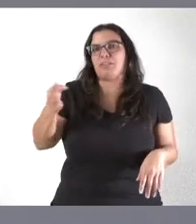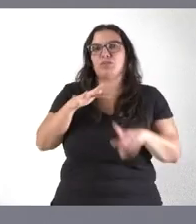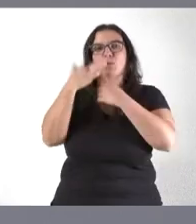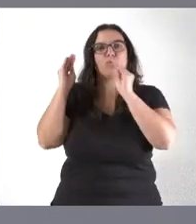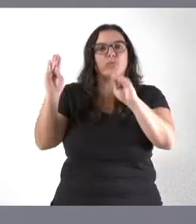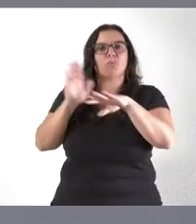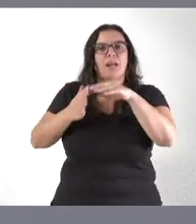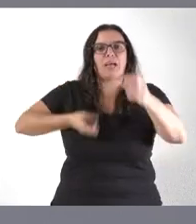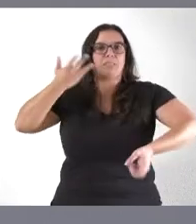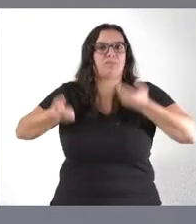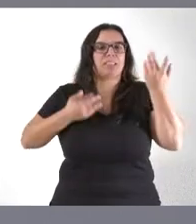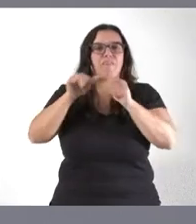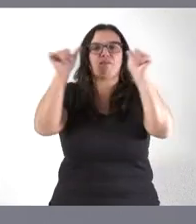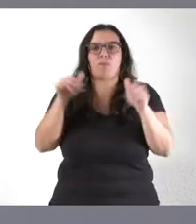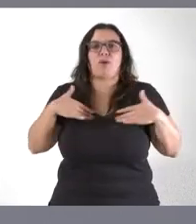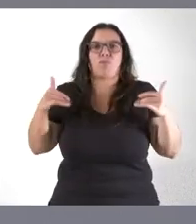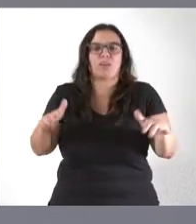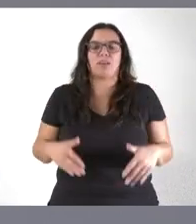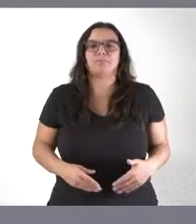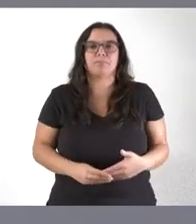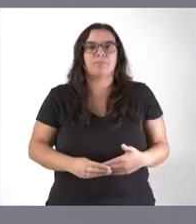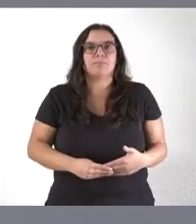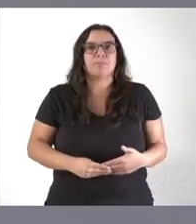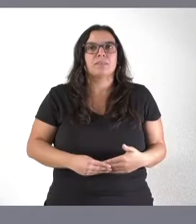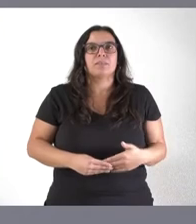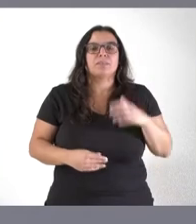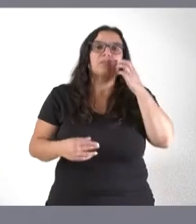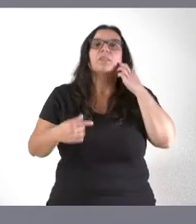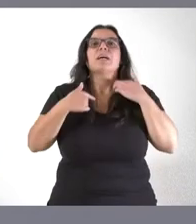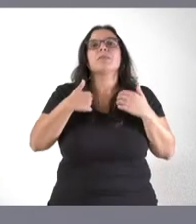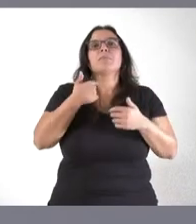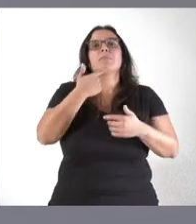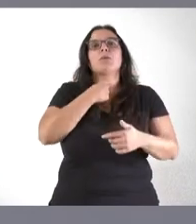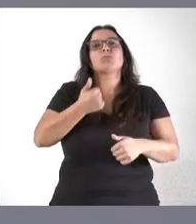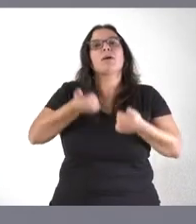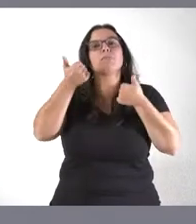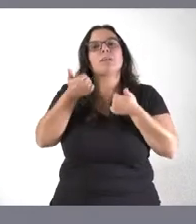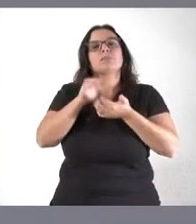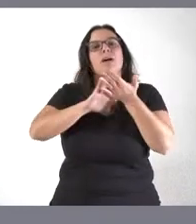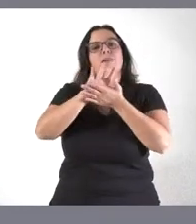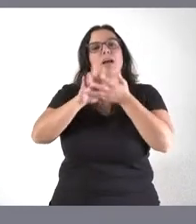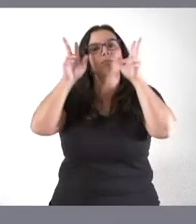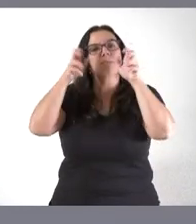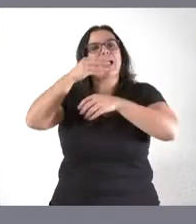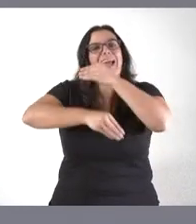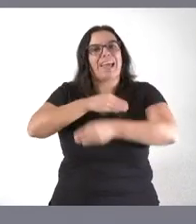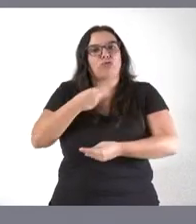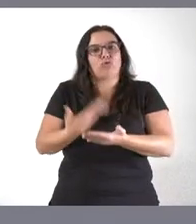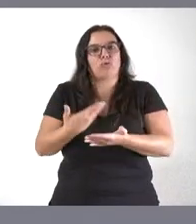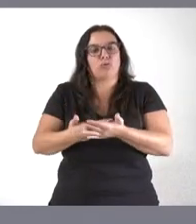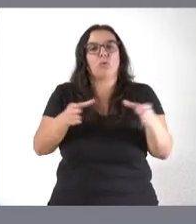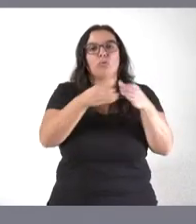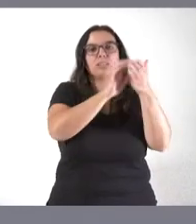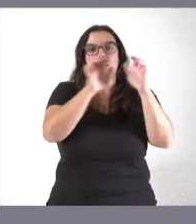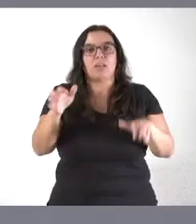poder expresar en los términos que él desea yo más allá de los calificativos me gusta hablar de los hechos y los hechos de lo que defiende la junta de Castilla y león